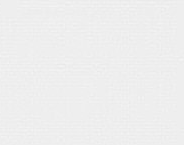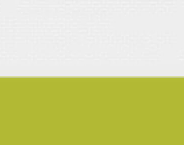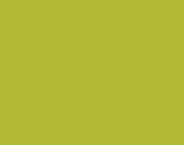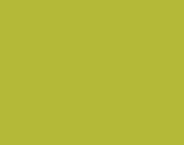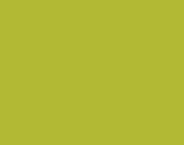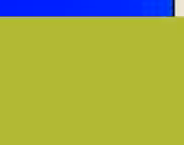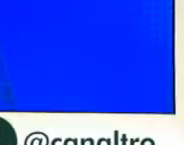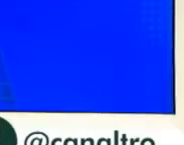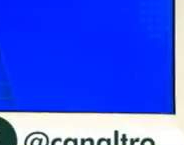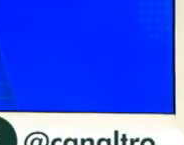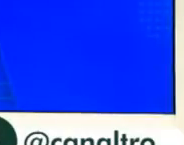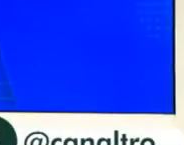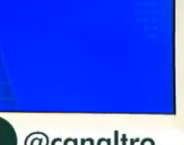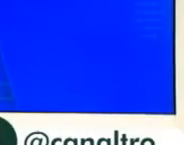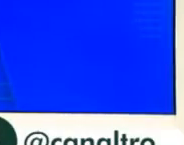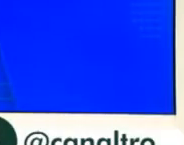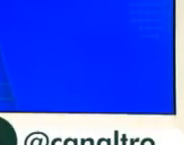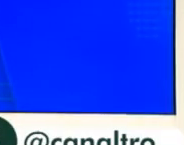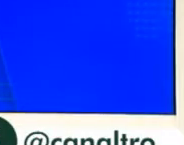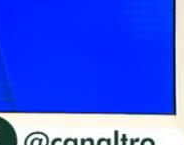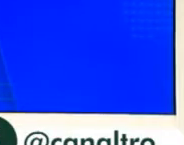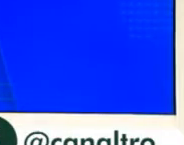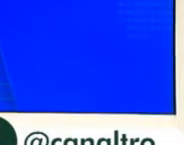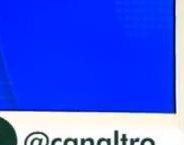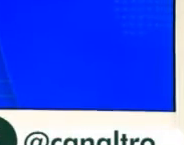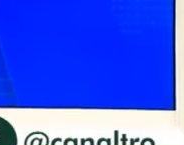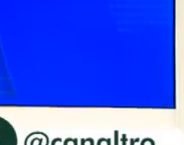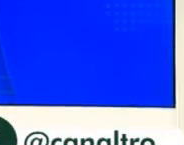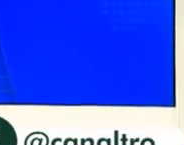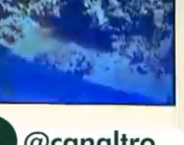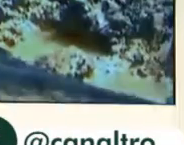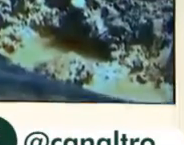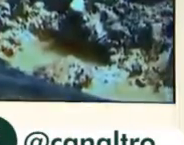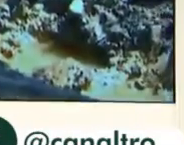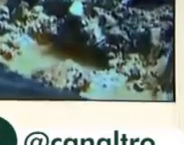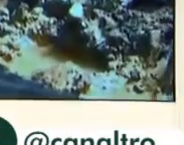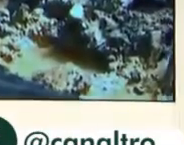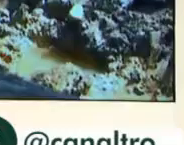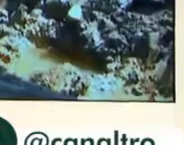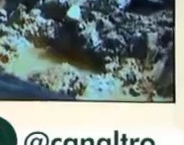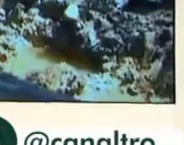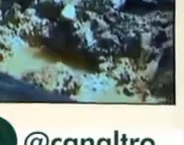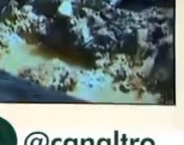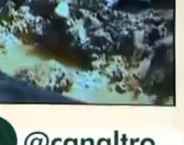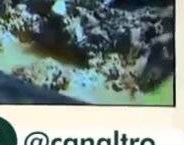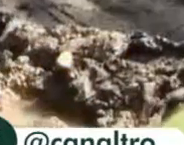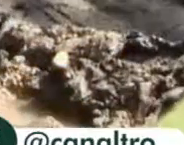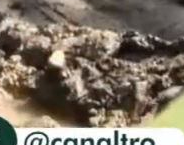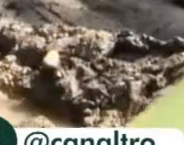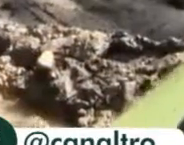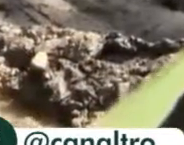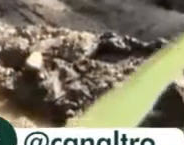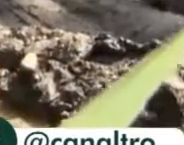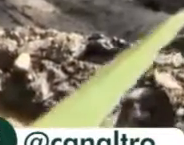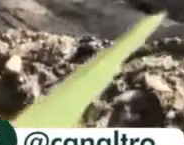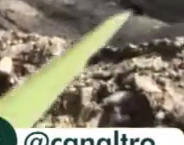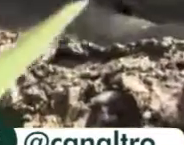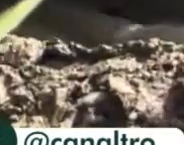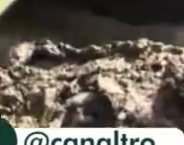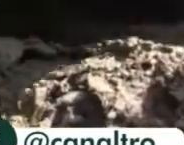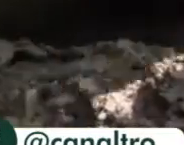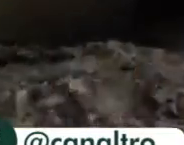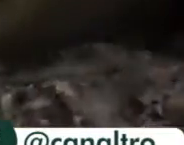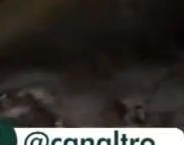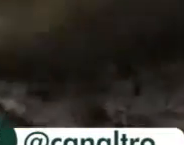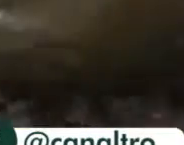canaltro.com. Por lluvias y abandono del gobierno, se convierten en verdaderas trochas las vías de Santander y